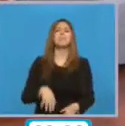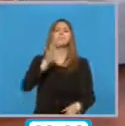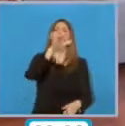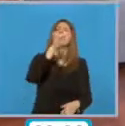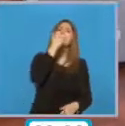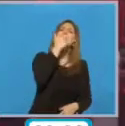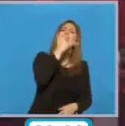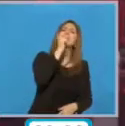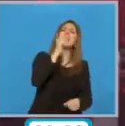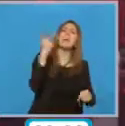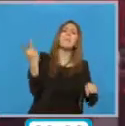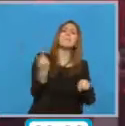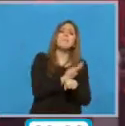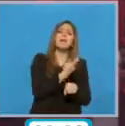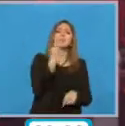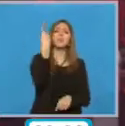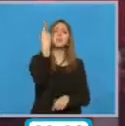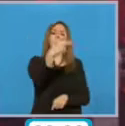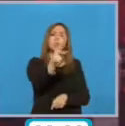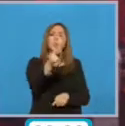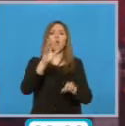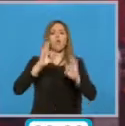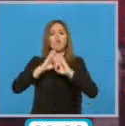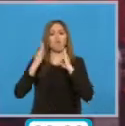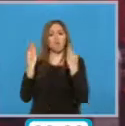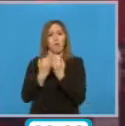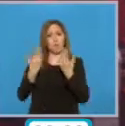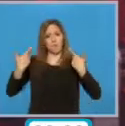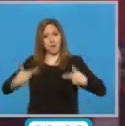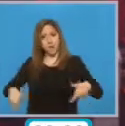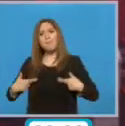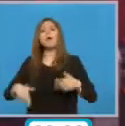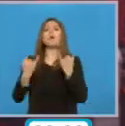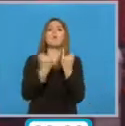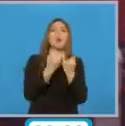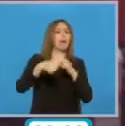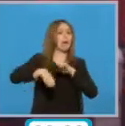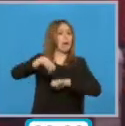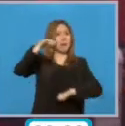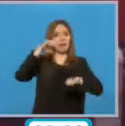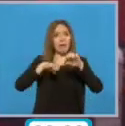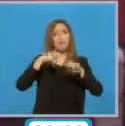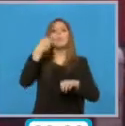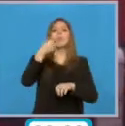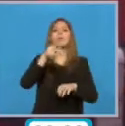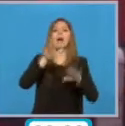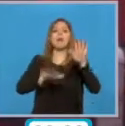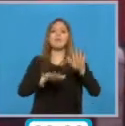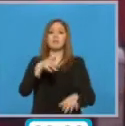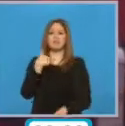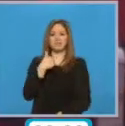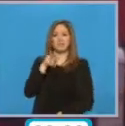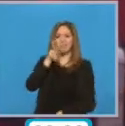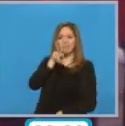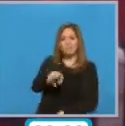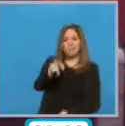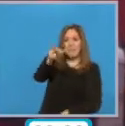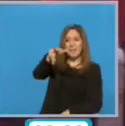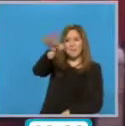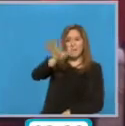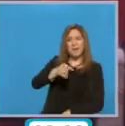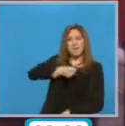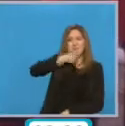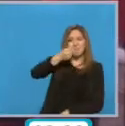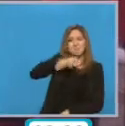la moda, lo que te acomoda y las edades? Exacto. Porque si hay mucho de no, se viste como chavorruca